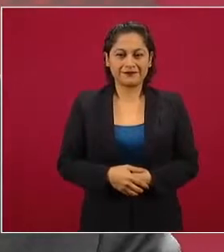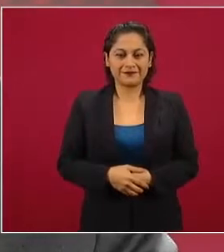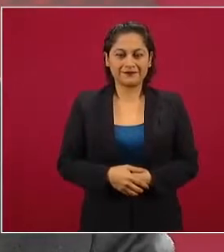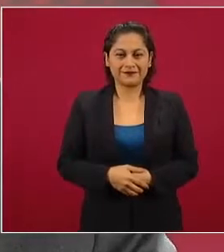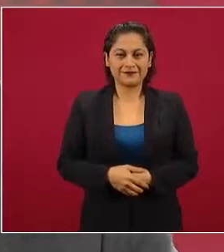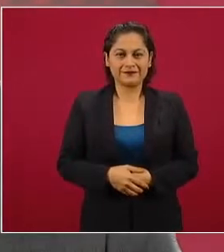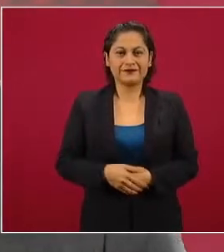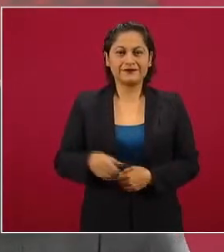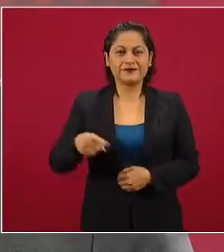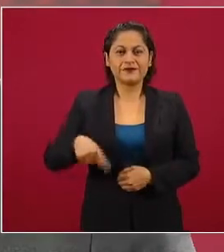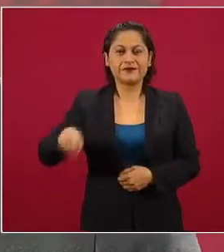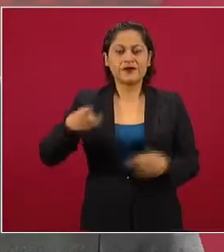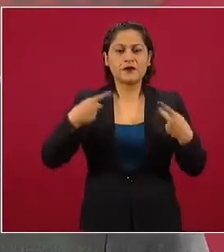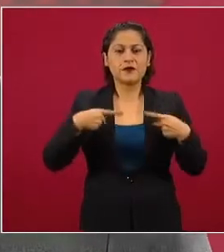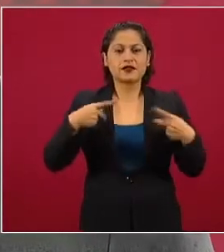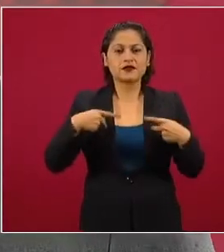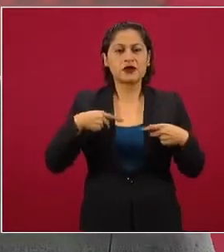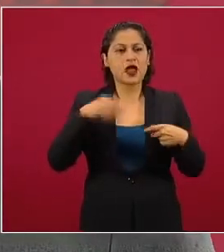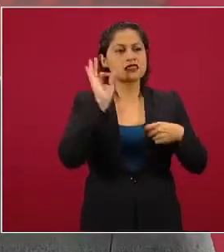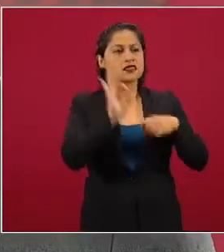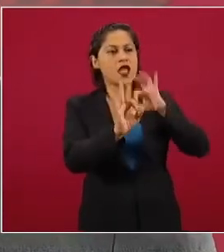usan a la gente.